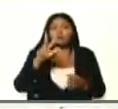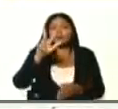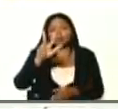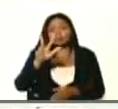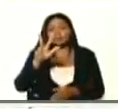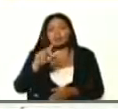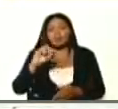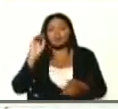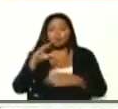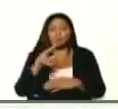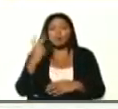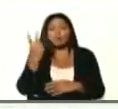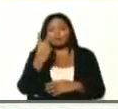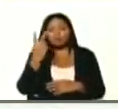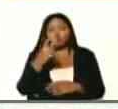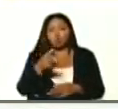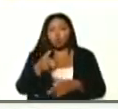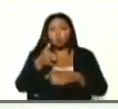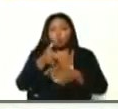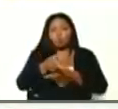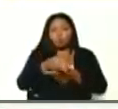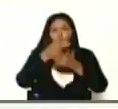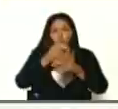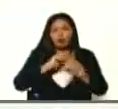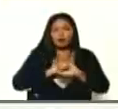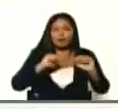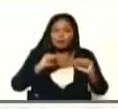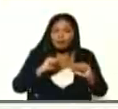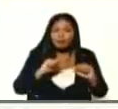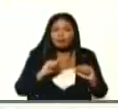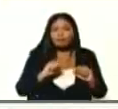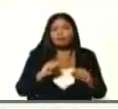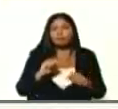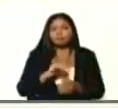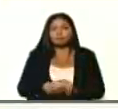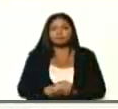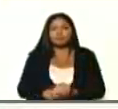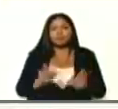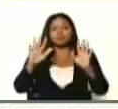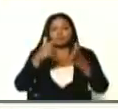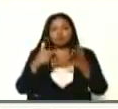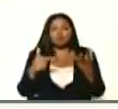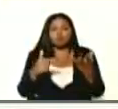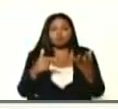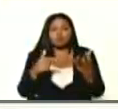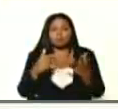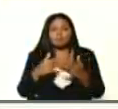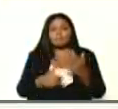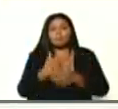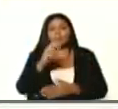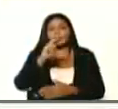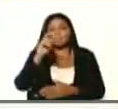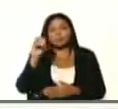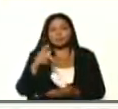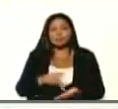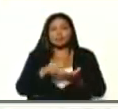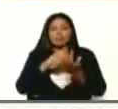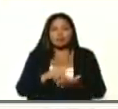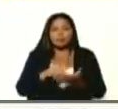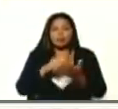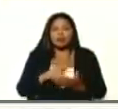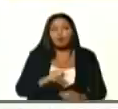2 lanzagranadas, 2 supresores de sonido, 10 aparatos explosivos y más de 20 kilogramos de